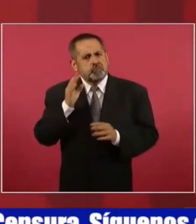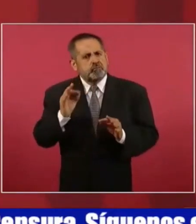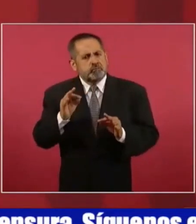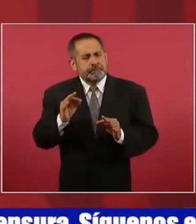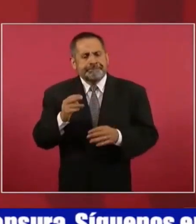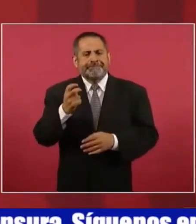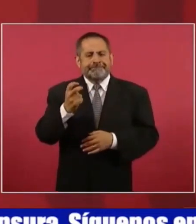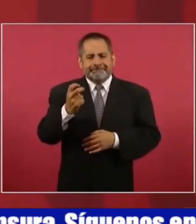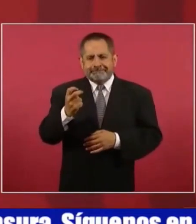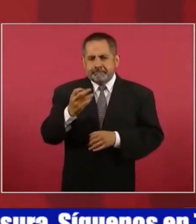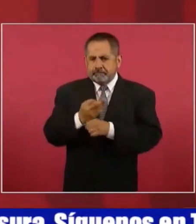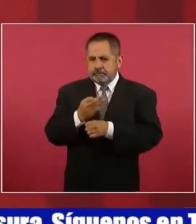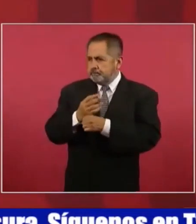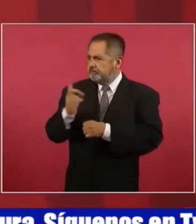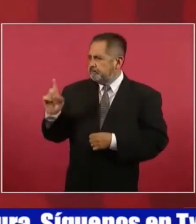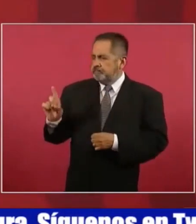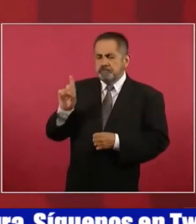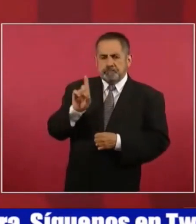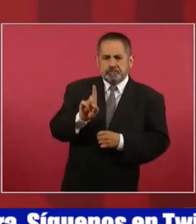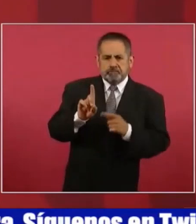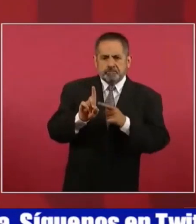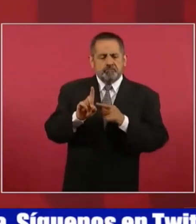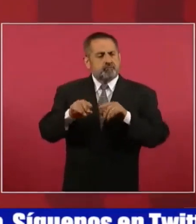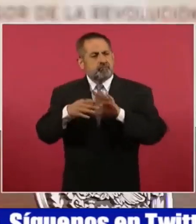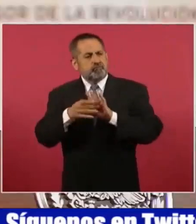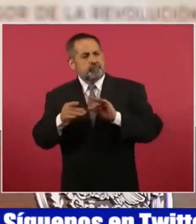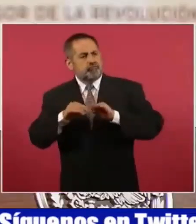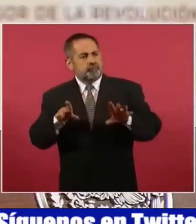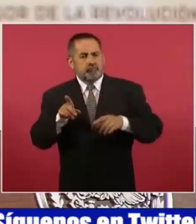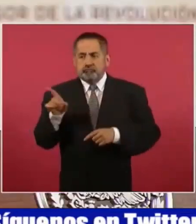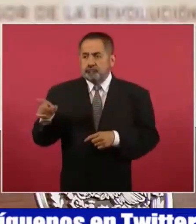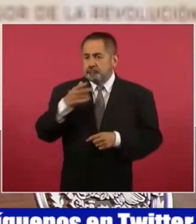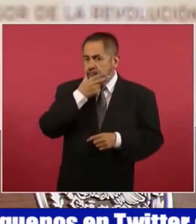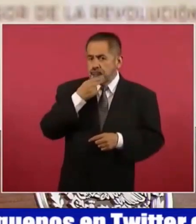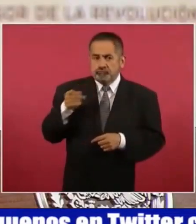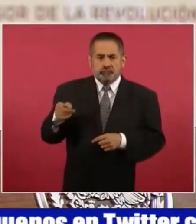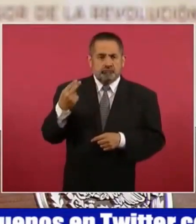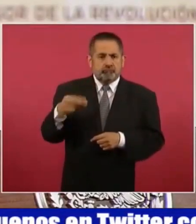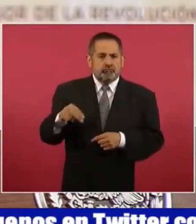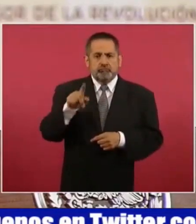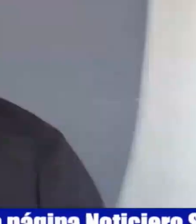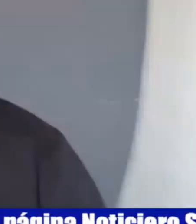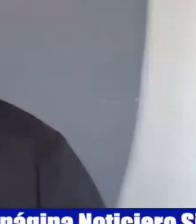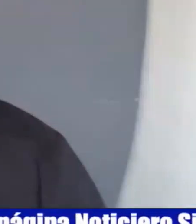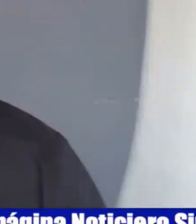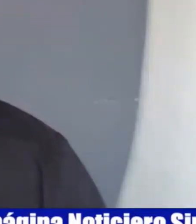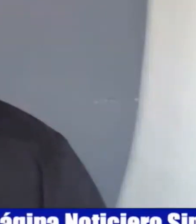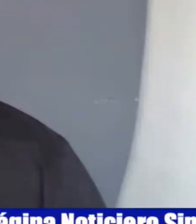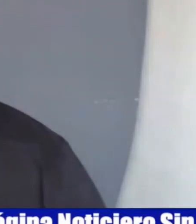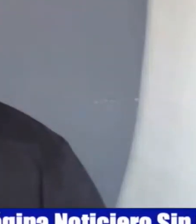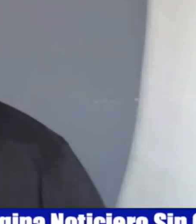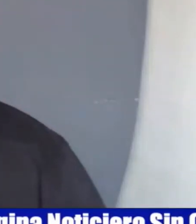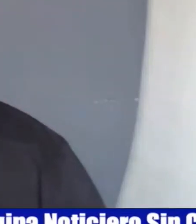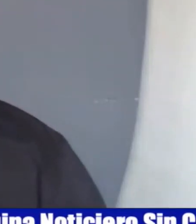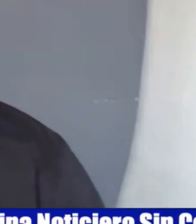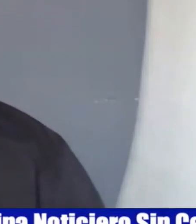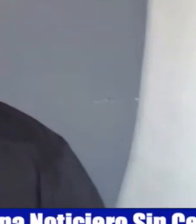quedarán establecidos en 15 estados para marzo del año que viene, para marzo